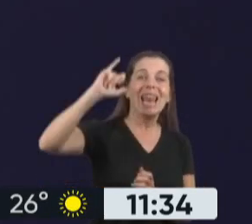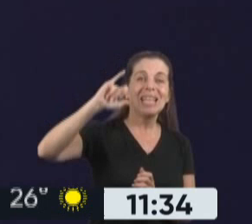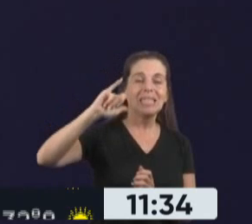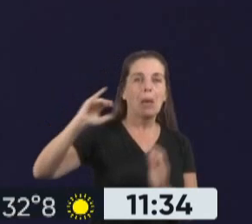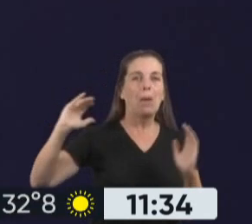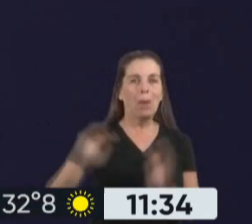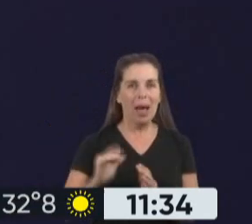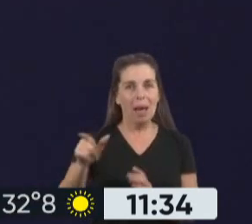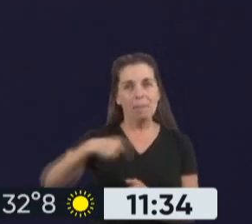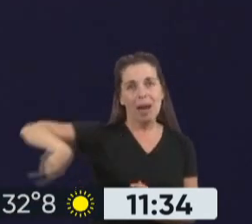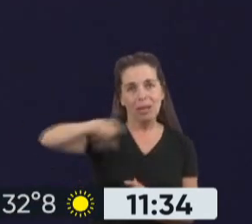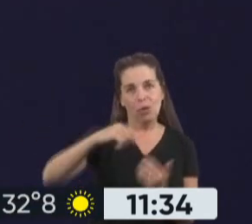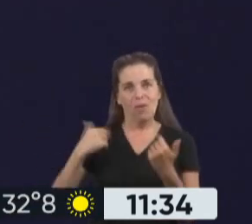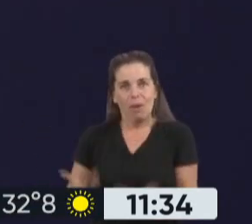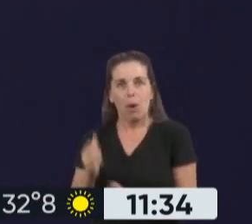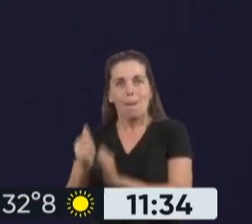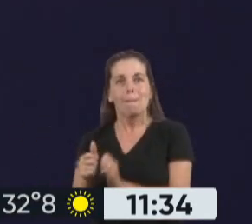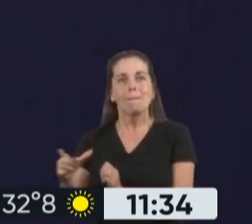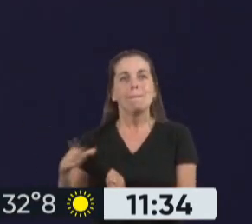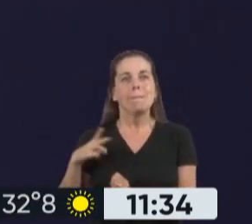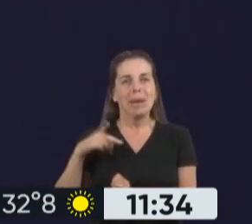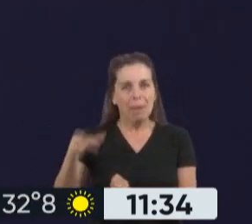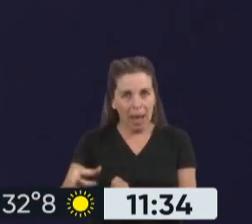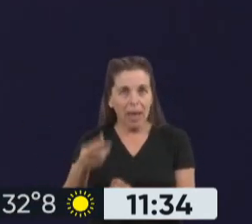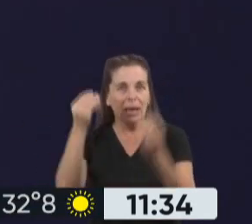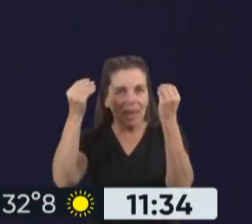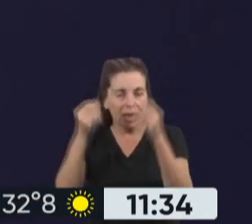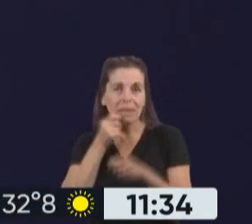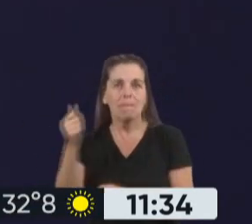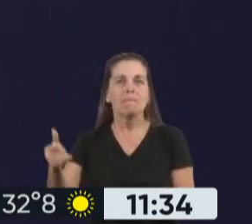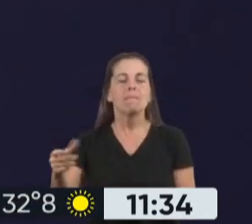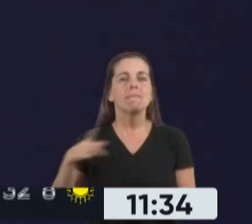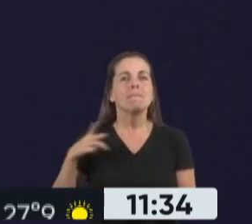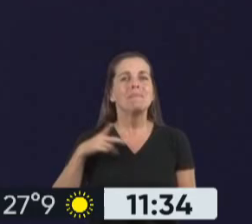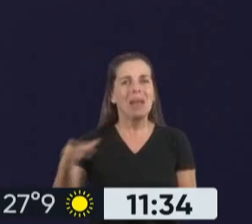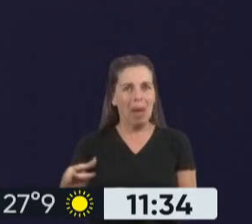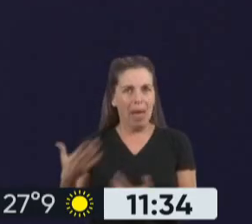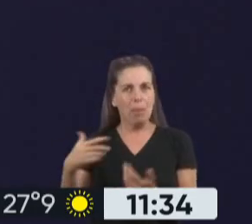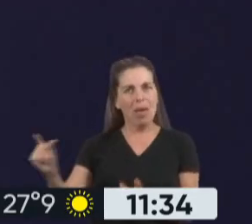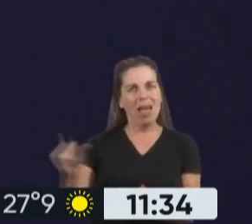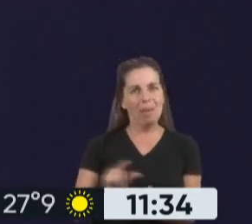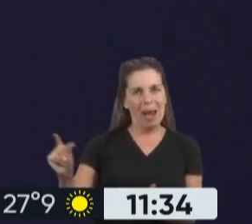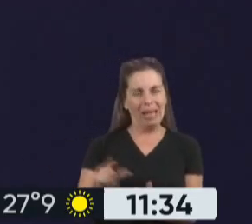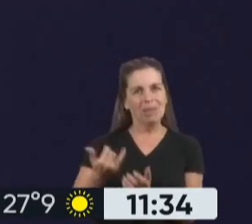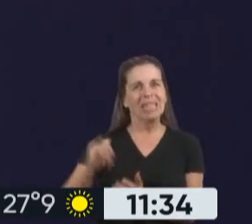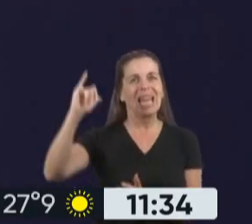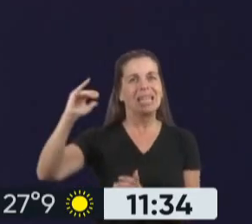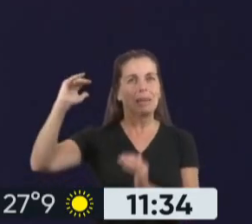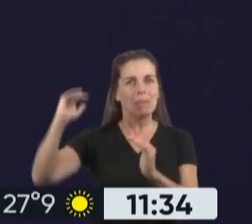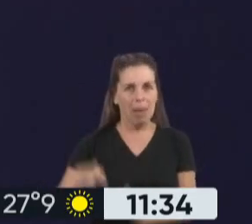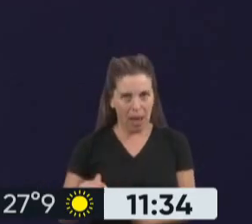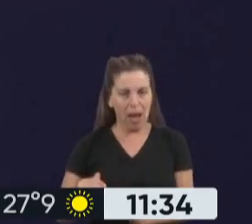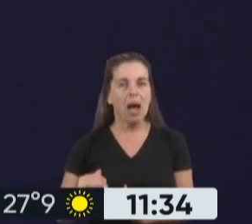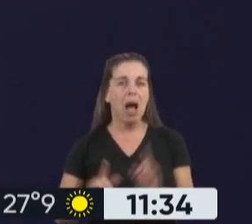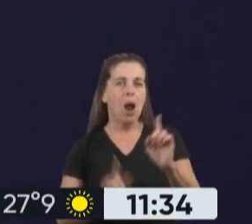privado, eso significa que si un privado se financia a una tasa más baja, lo que ocurre es que determinados